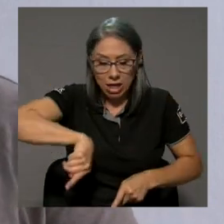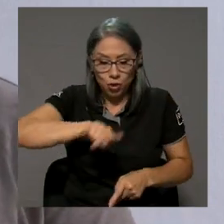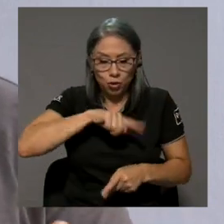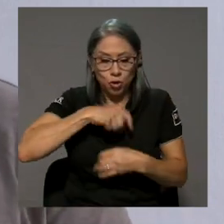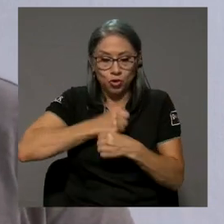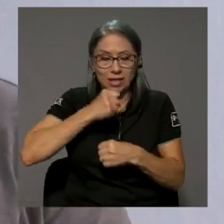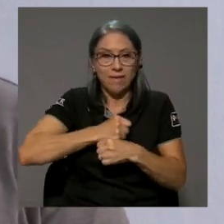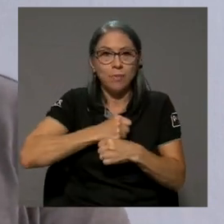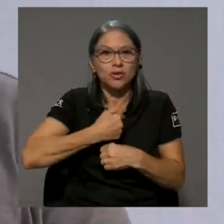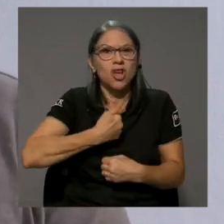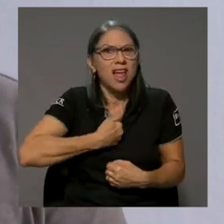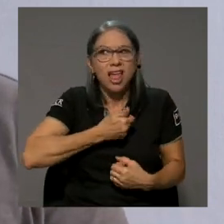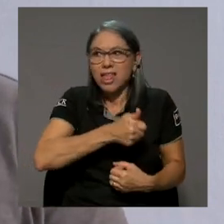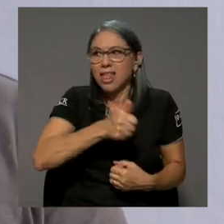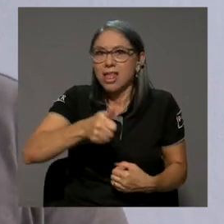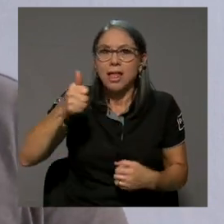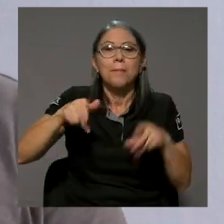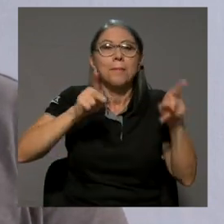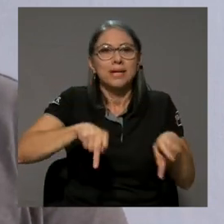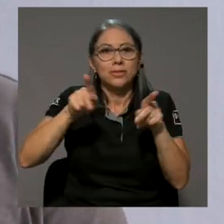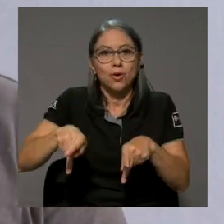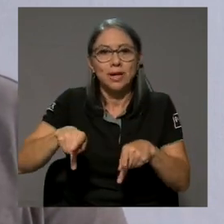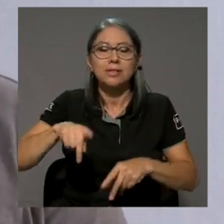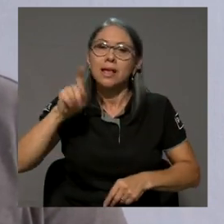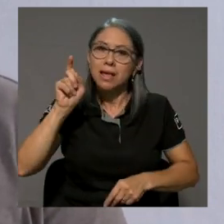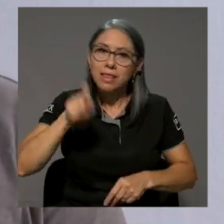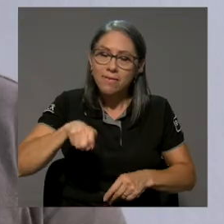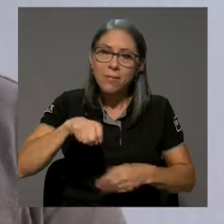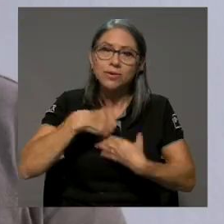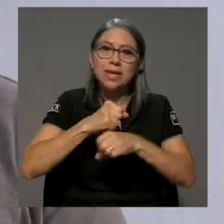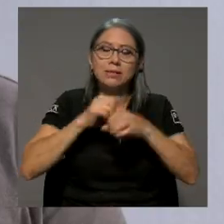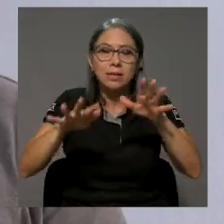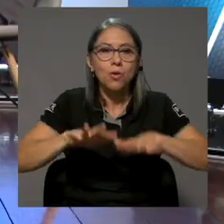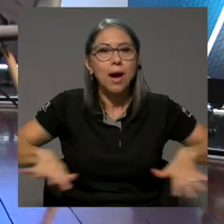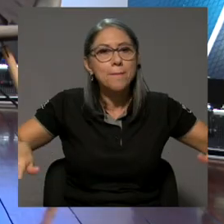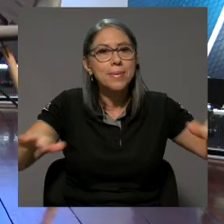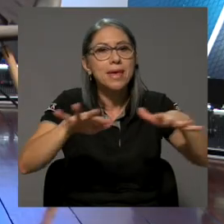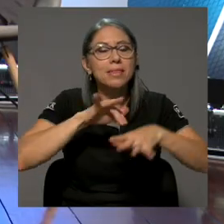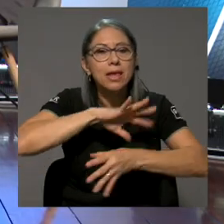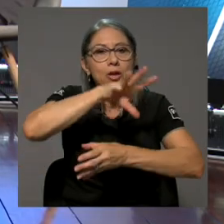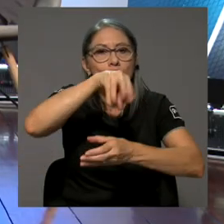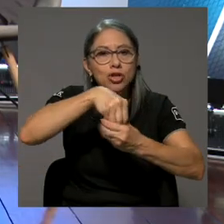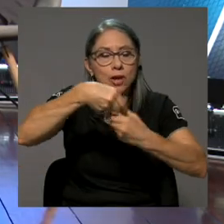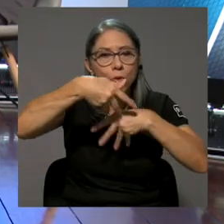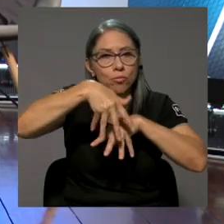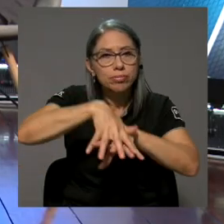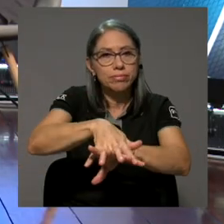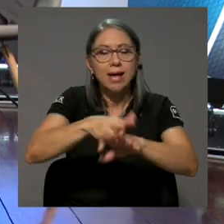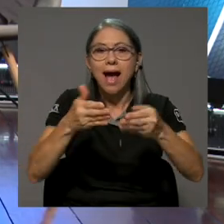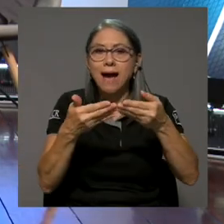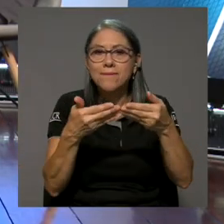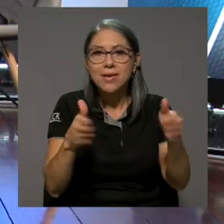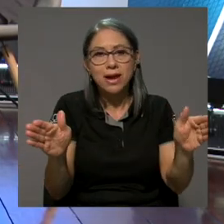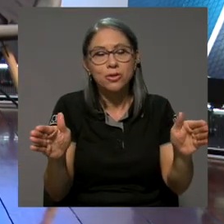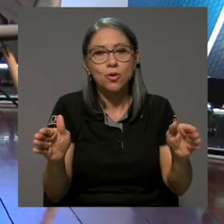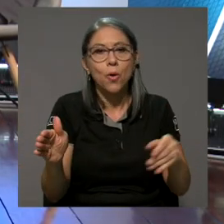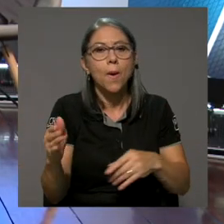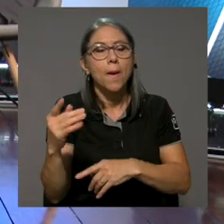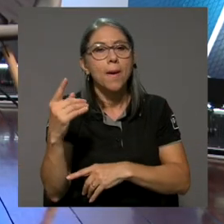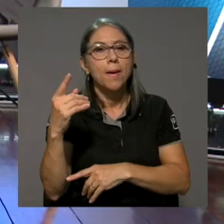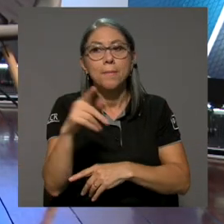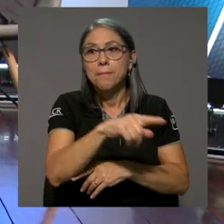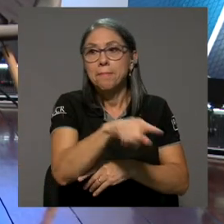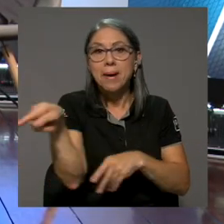personas haciéndolas. Y tenemos que crear un ambiente inclusivo, un ambiente